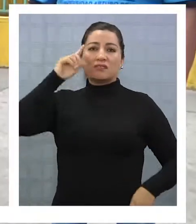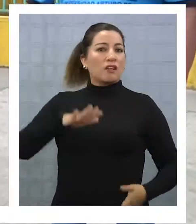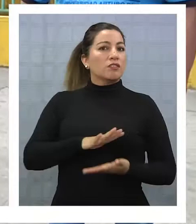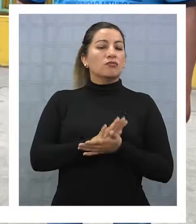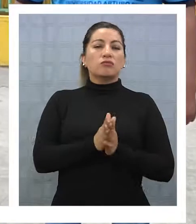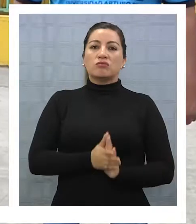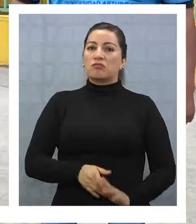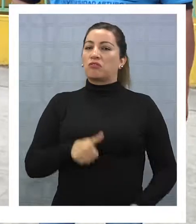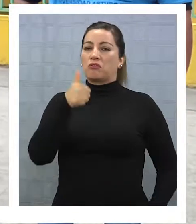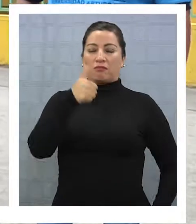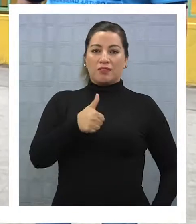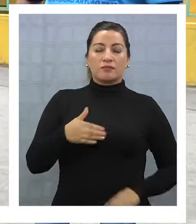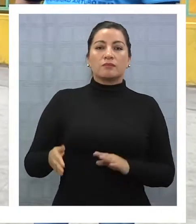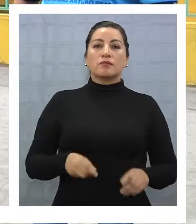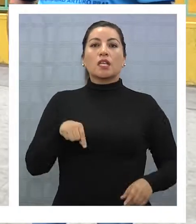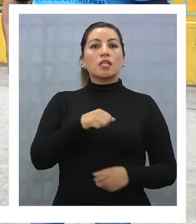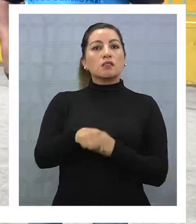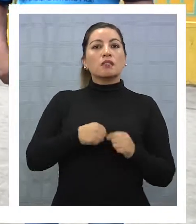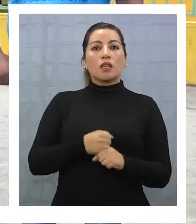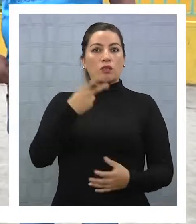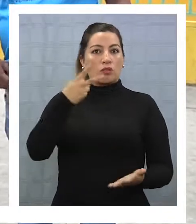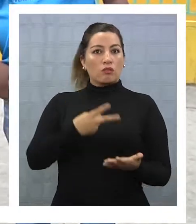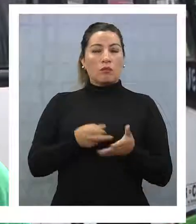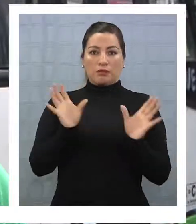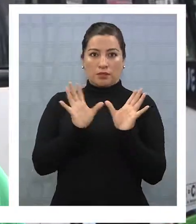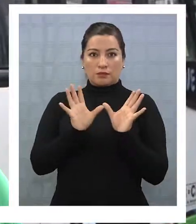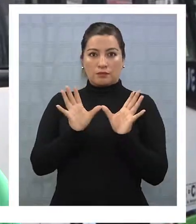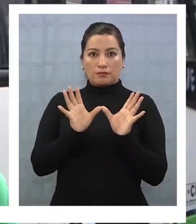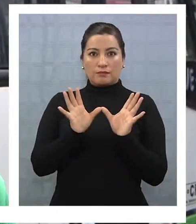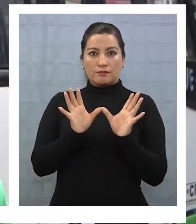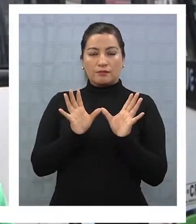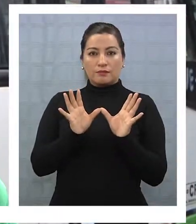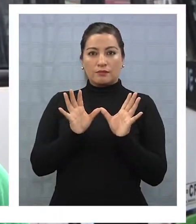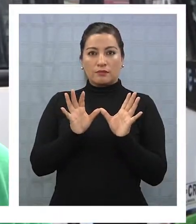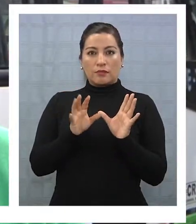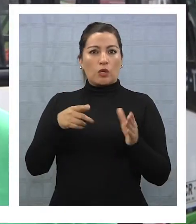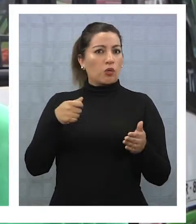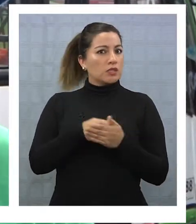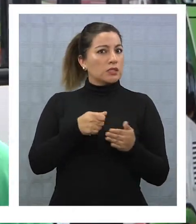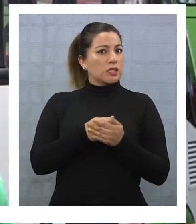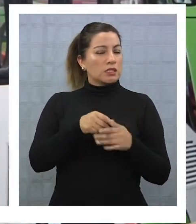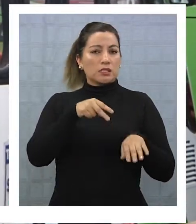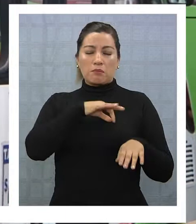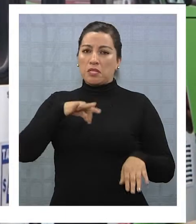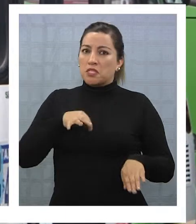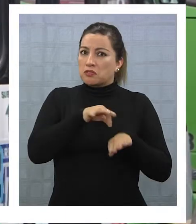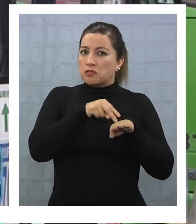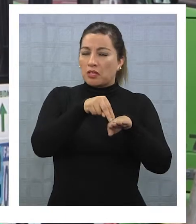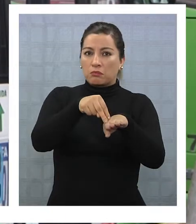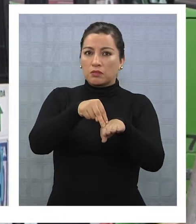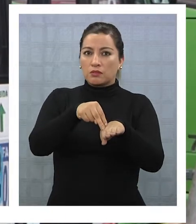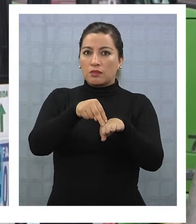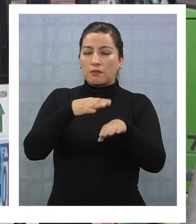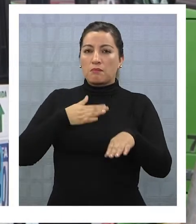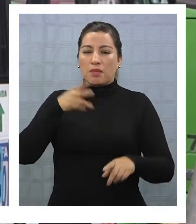los requisitos. Este año los pidió año 2010. Esa es la exigencia que los pide transporte, estar en la máquina en condiciones.